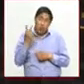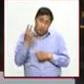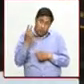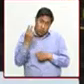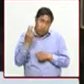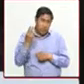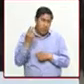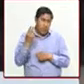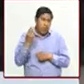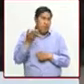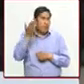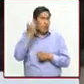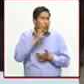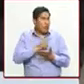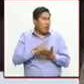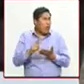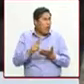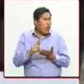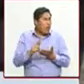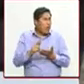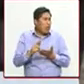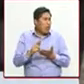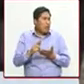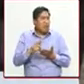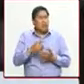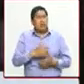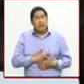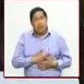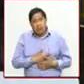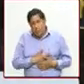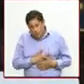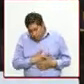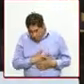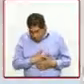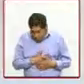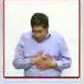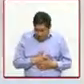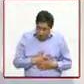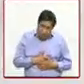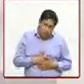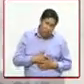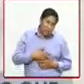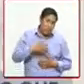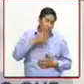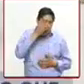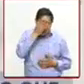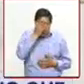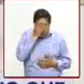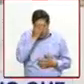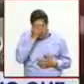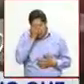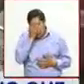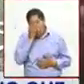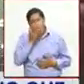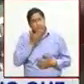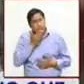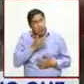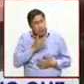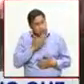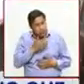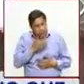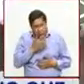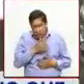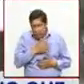pareja hace una semana estarían manifestando algunas circunstancias de dolencia, en